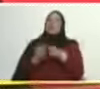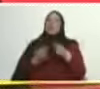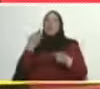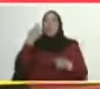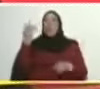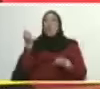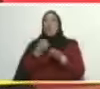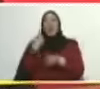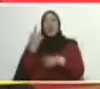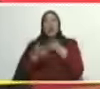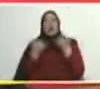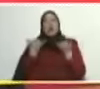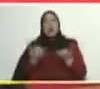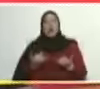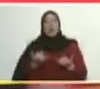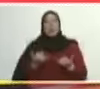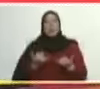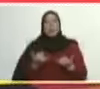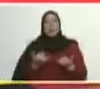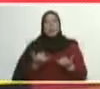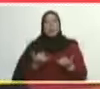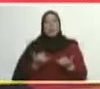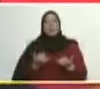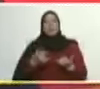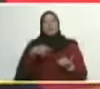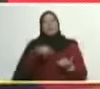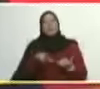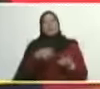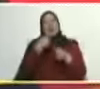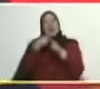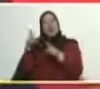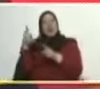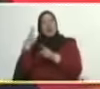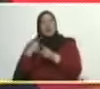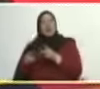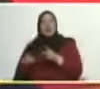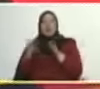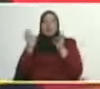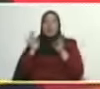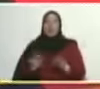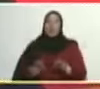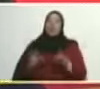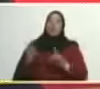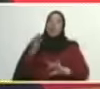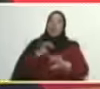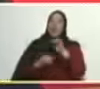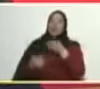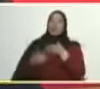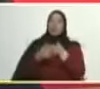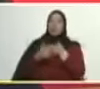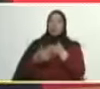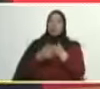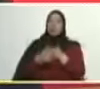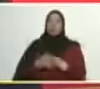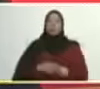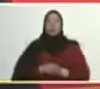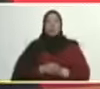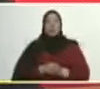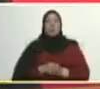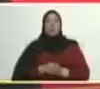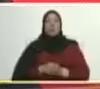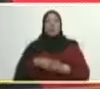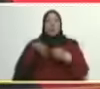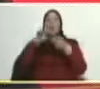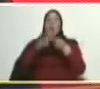en un contexto actual de tendencia hacia la multipolaridad y que por el contrario obstaculiza que se garantice la